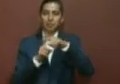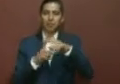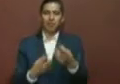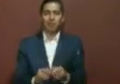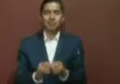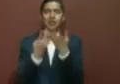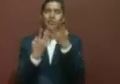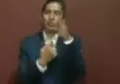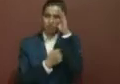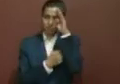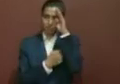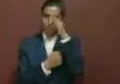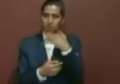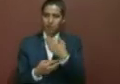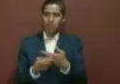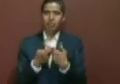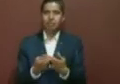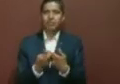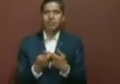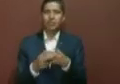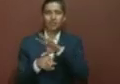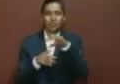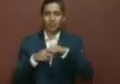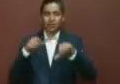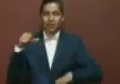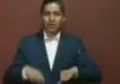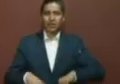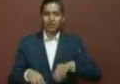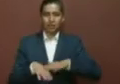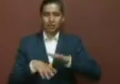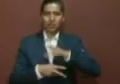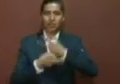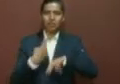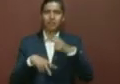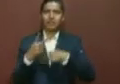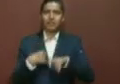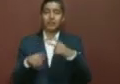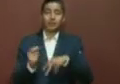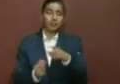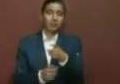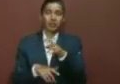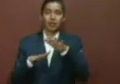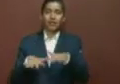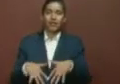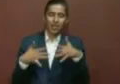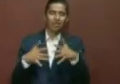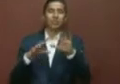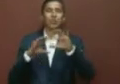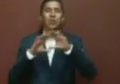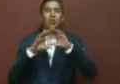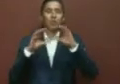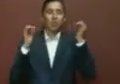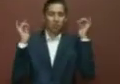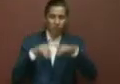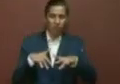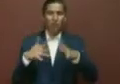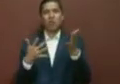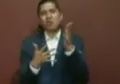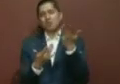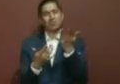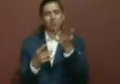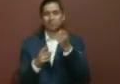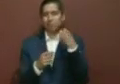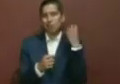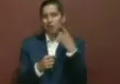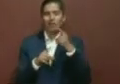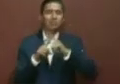bastante, bastante buenos, además de todas las actividades que se han venido generando. Eventos y congresos que también se han realizado no solo en